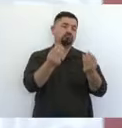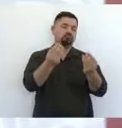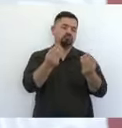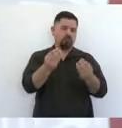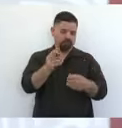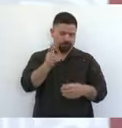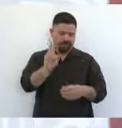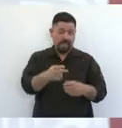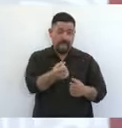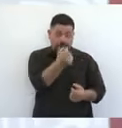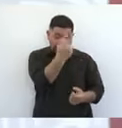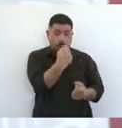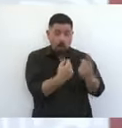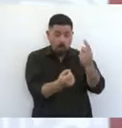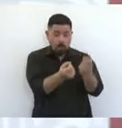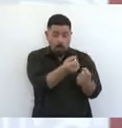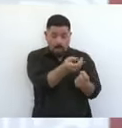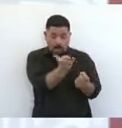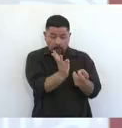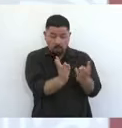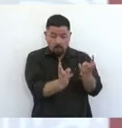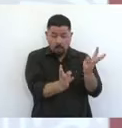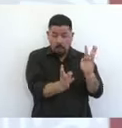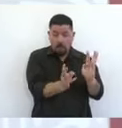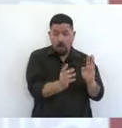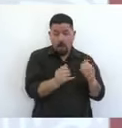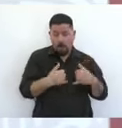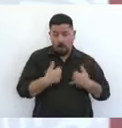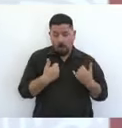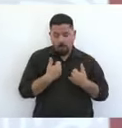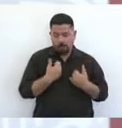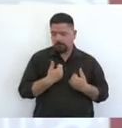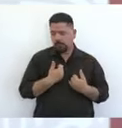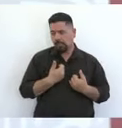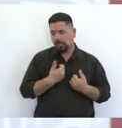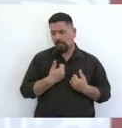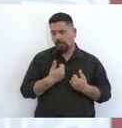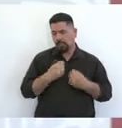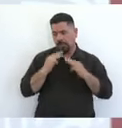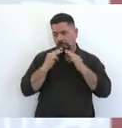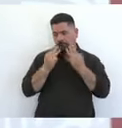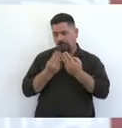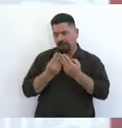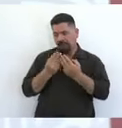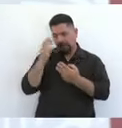realistas, pero algunos sí tomaban el camino de las conductas antisociales.